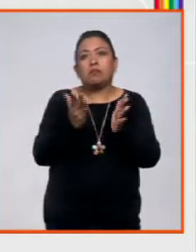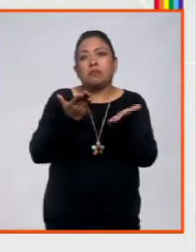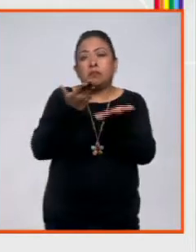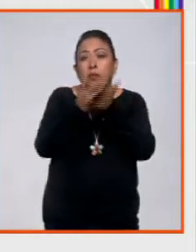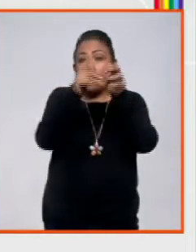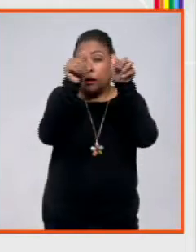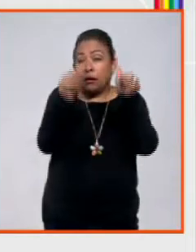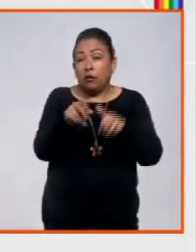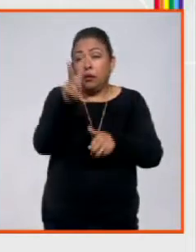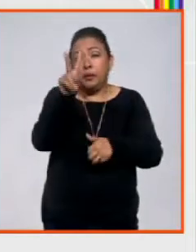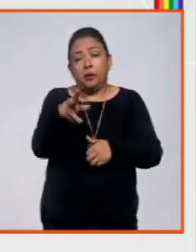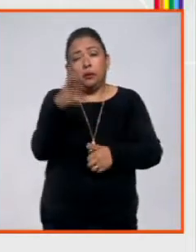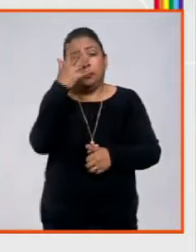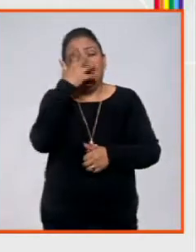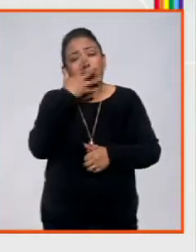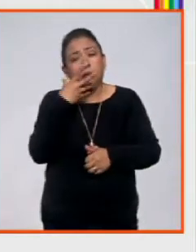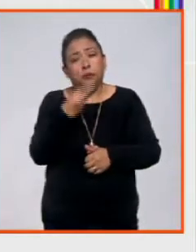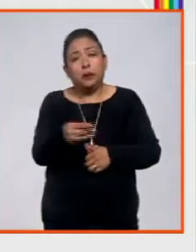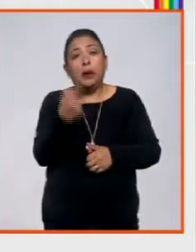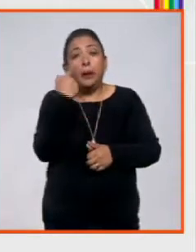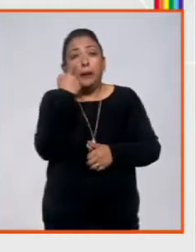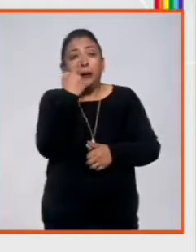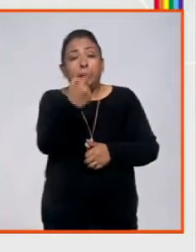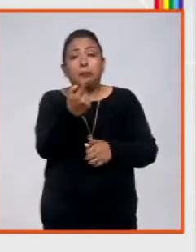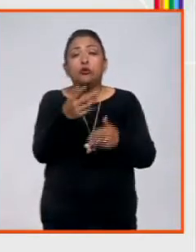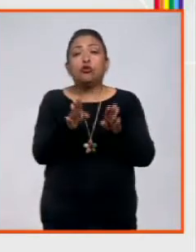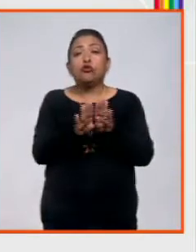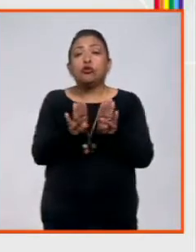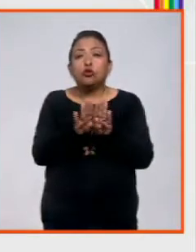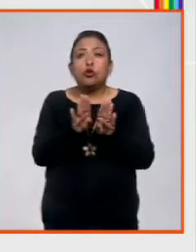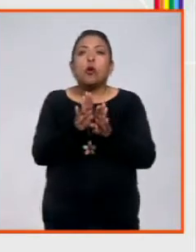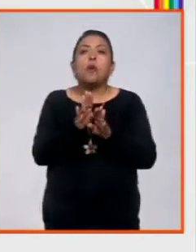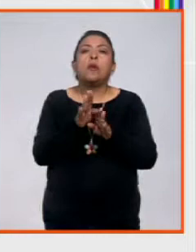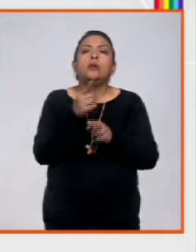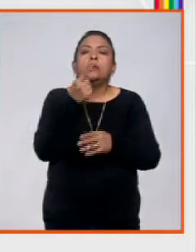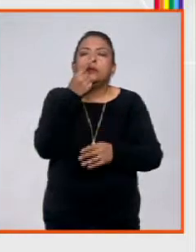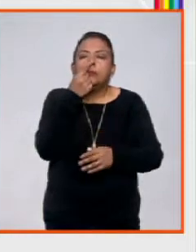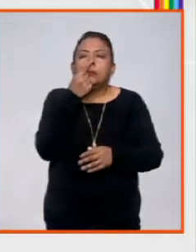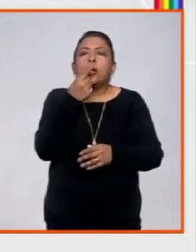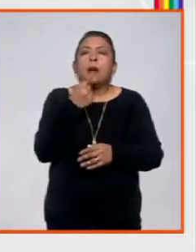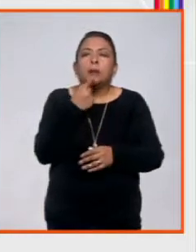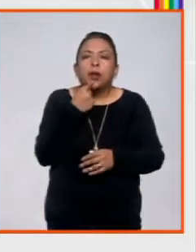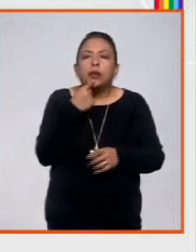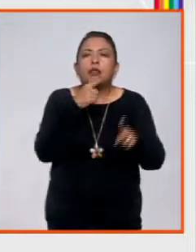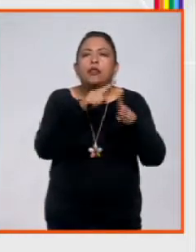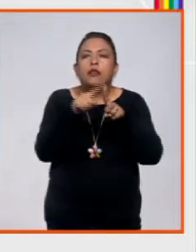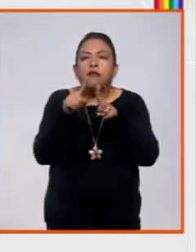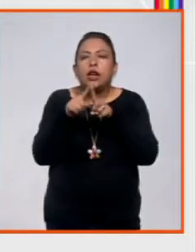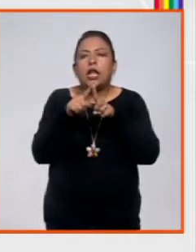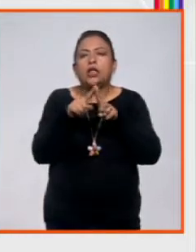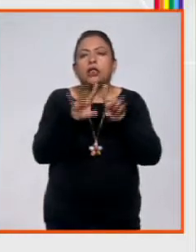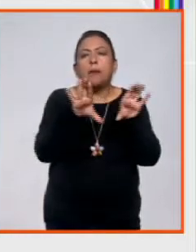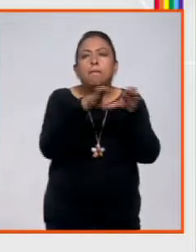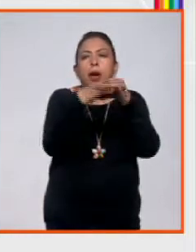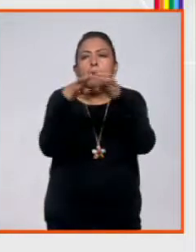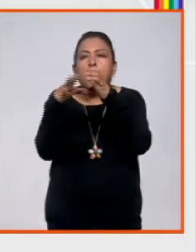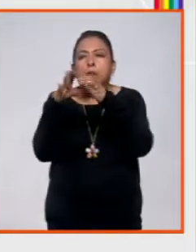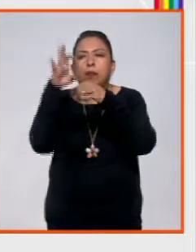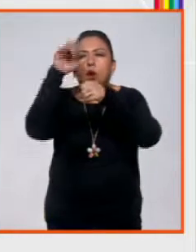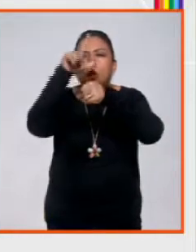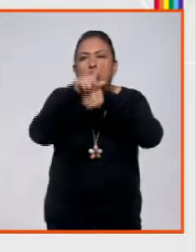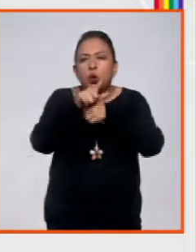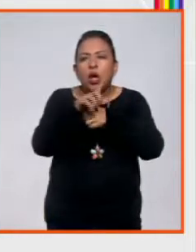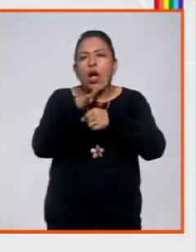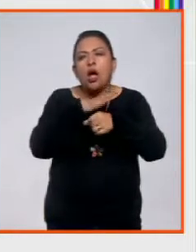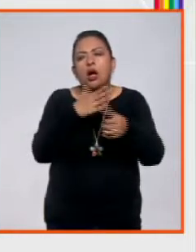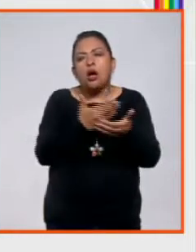verdaderamente rico porque se alcanza a percibir a degustar a oler todos esos flujos culturales con